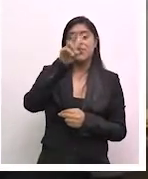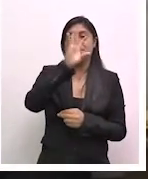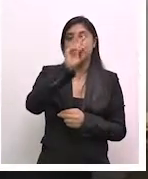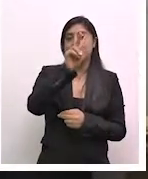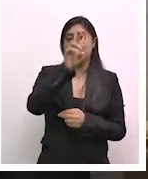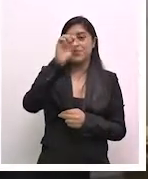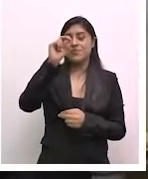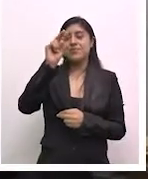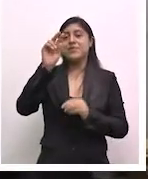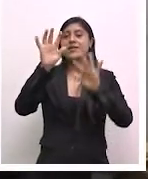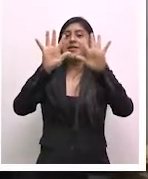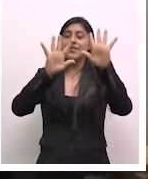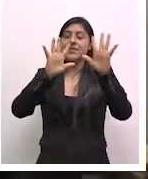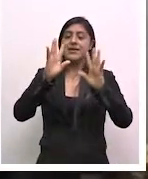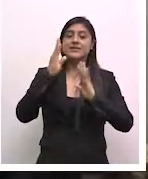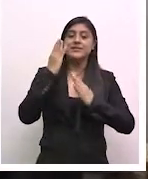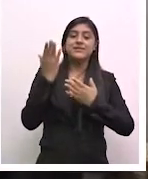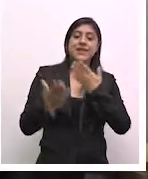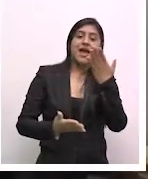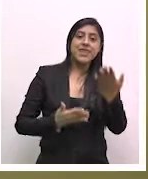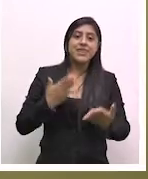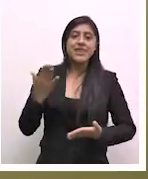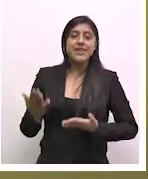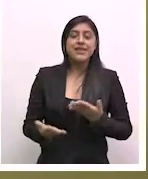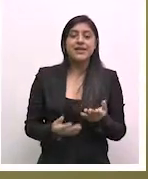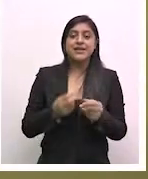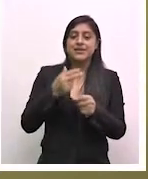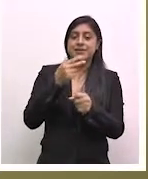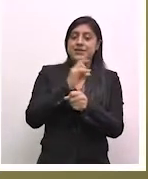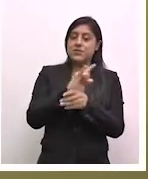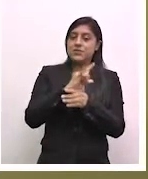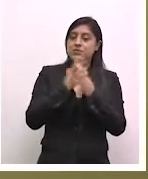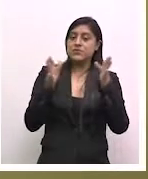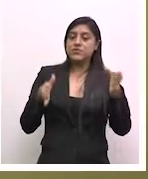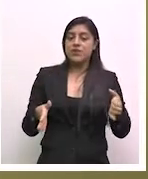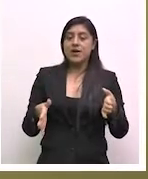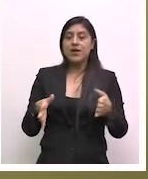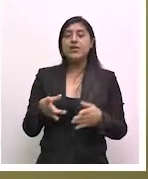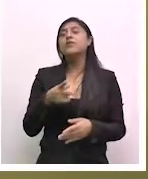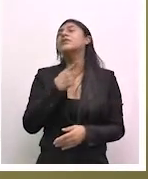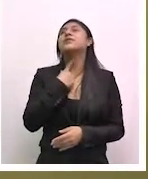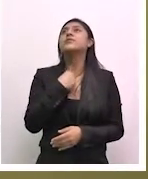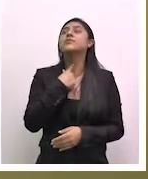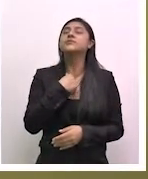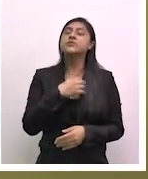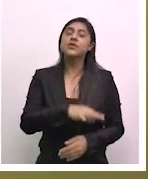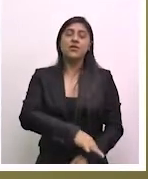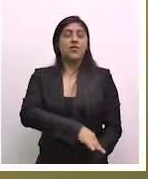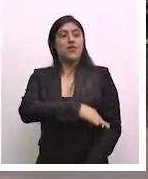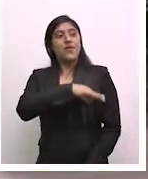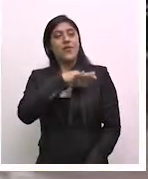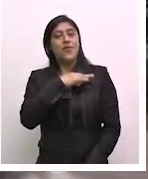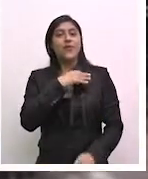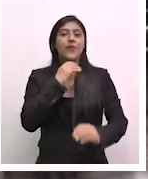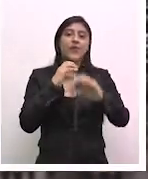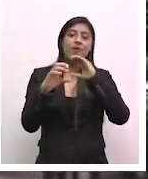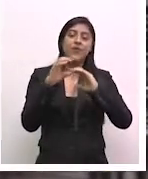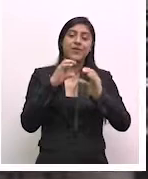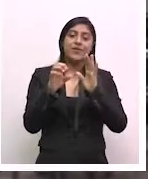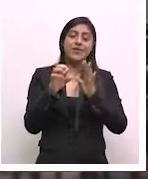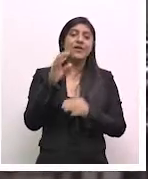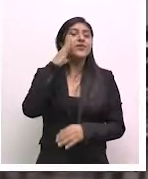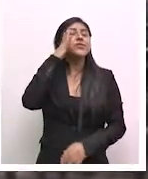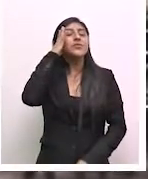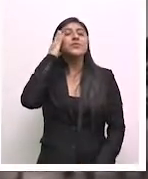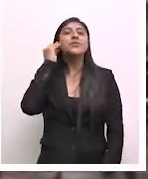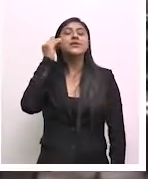inició en junio del año 2010 atender a los usuarios siempre le gustó es por eso que con orgullo